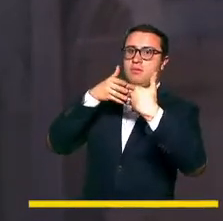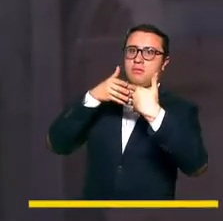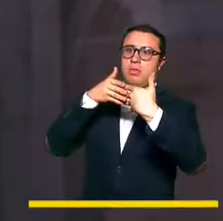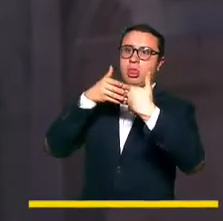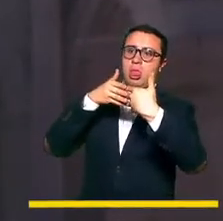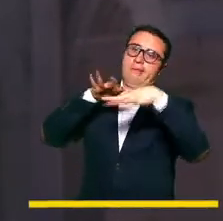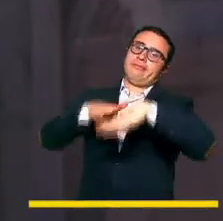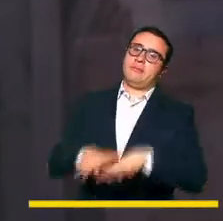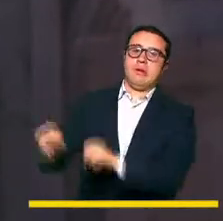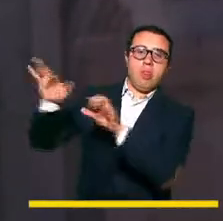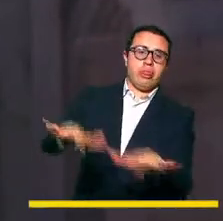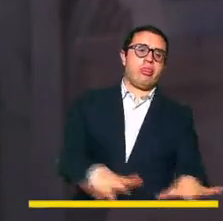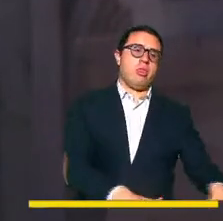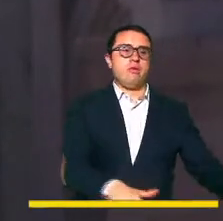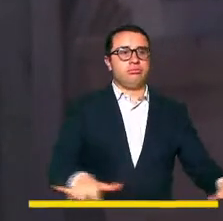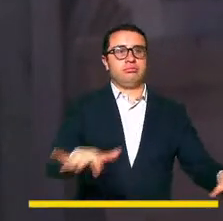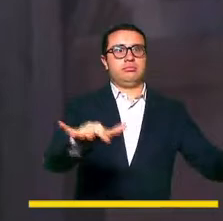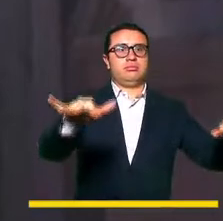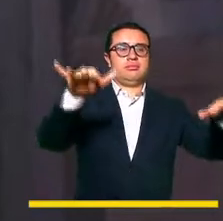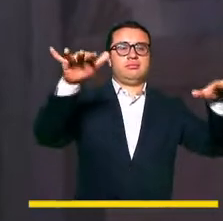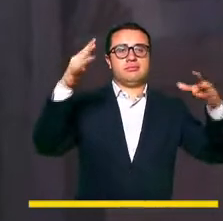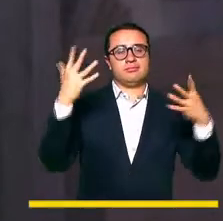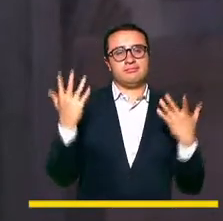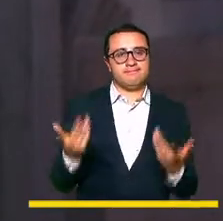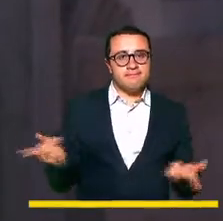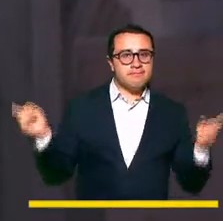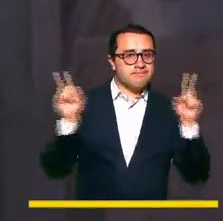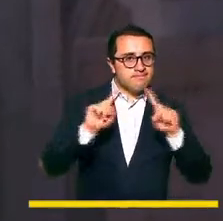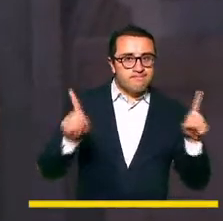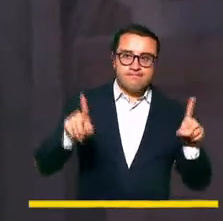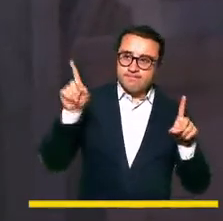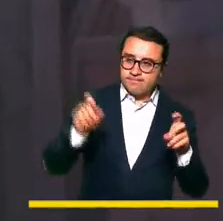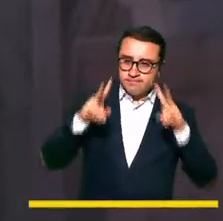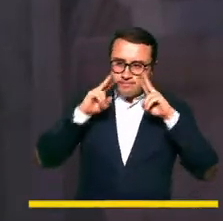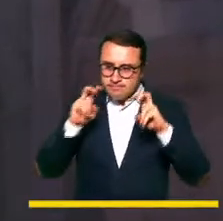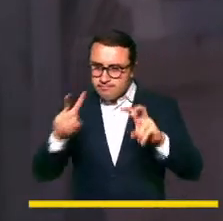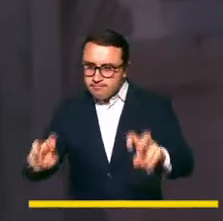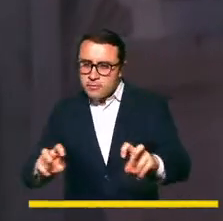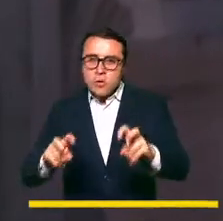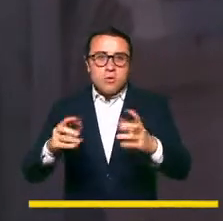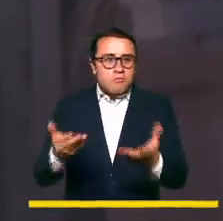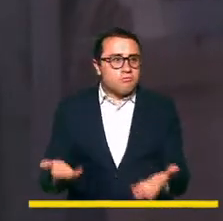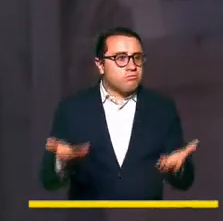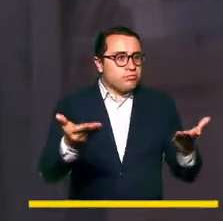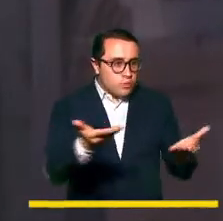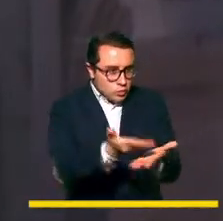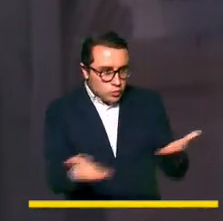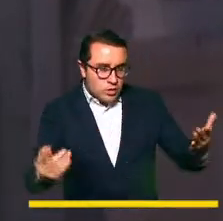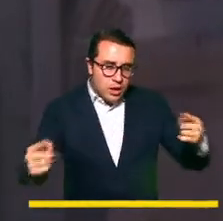Entonces tenemos que hacer, hay ya el estudio de la Mojana, hay que ponerlo en discusión con la población,